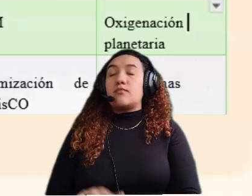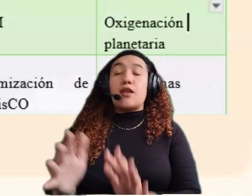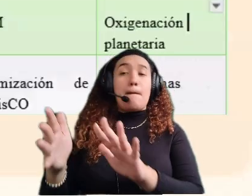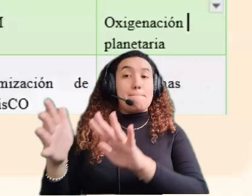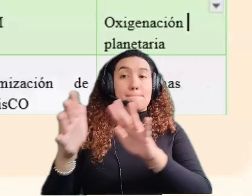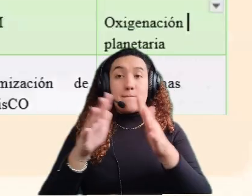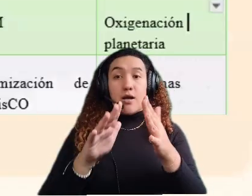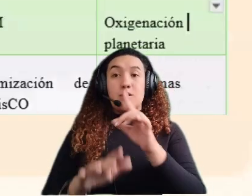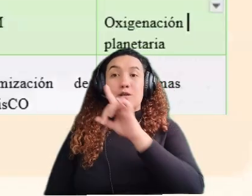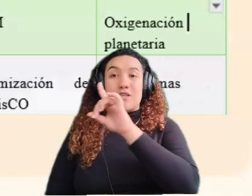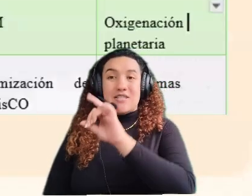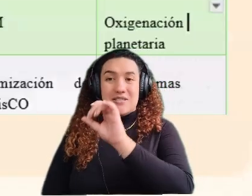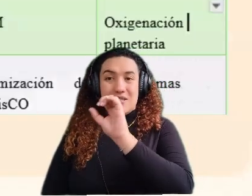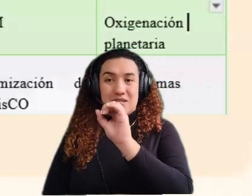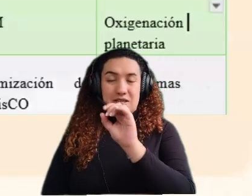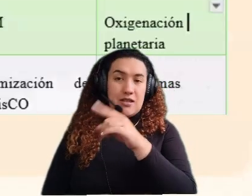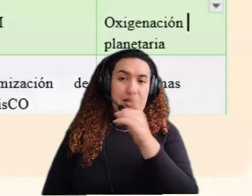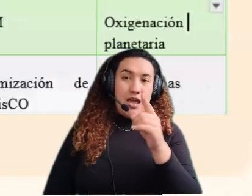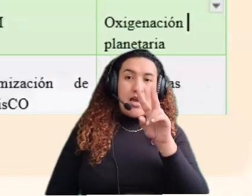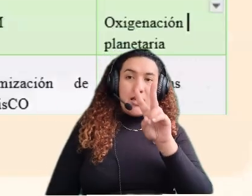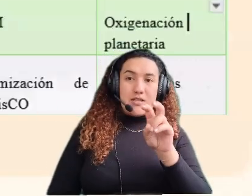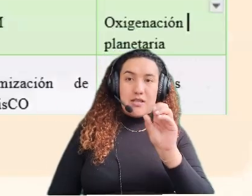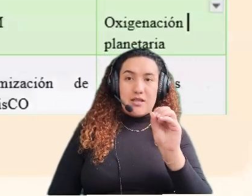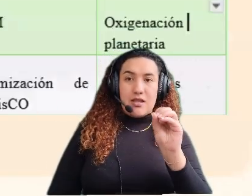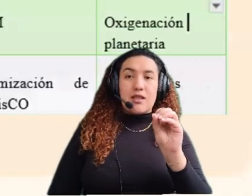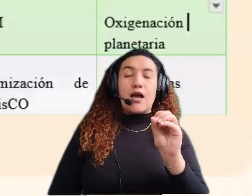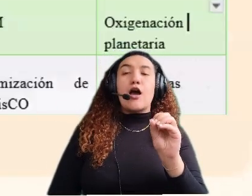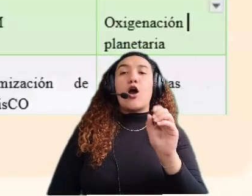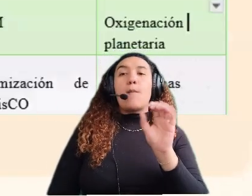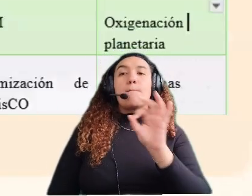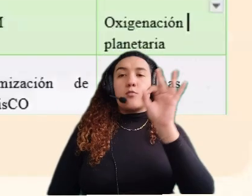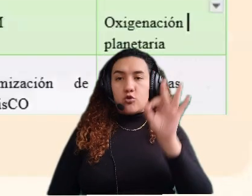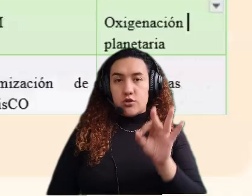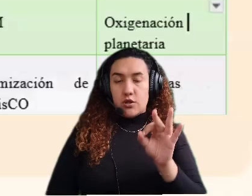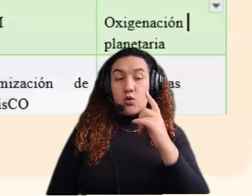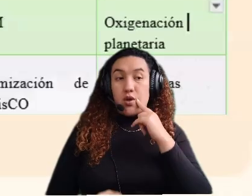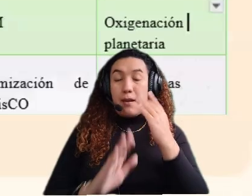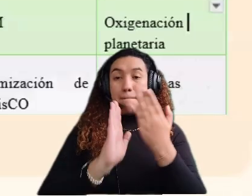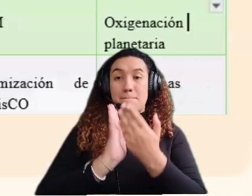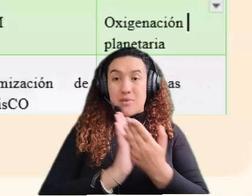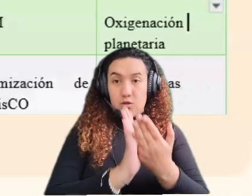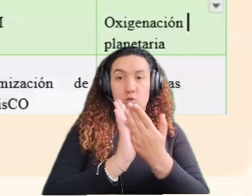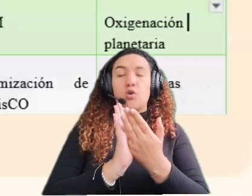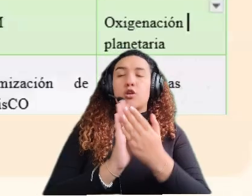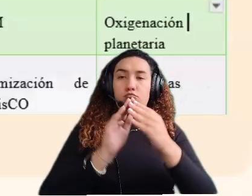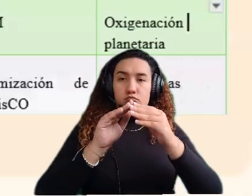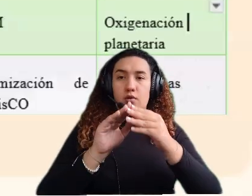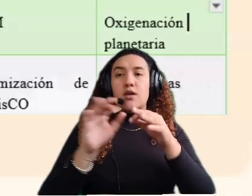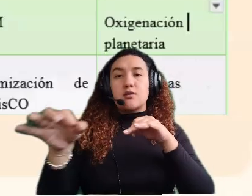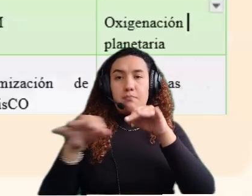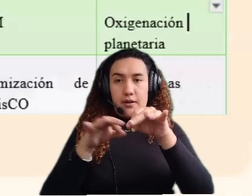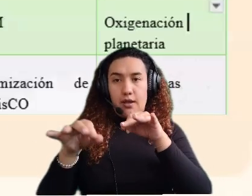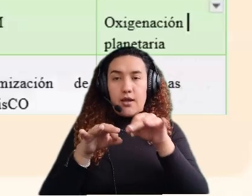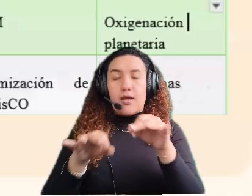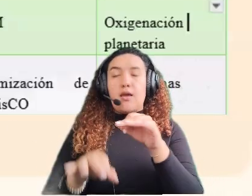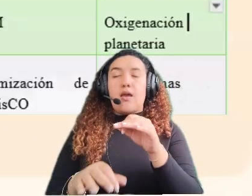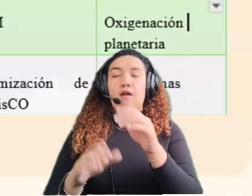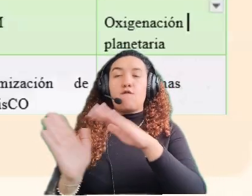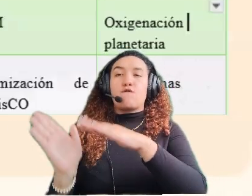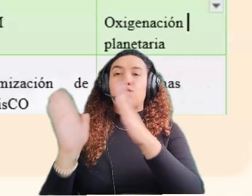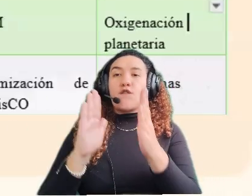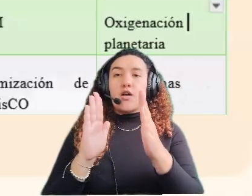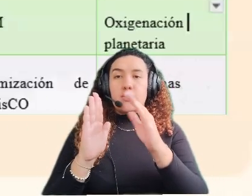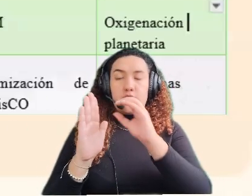Entonces, tenemos que entre el 60 y el 70% de los estudios describen la fase luminosa. Solo alrededor